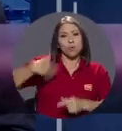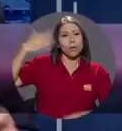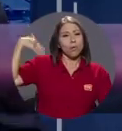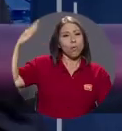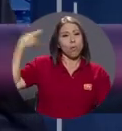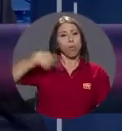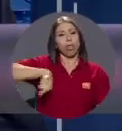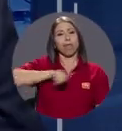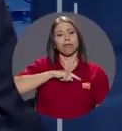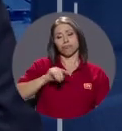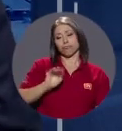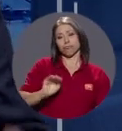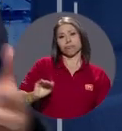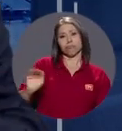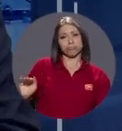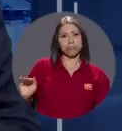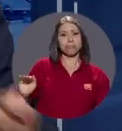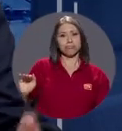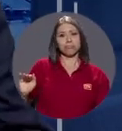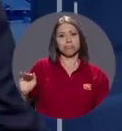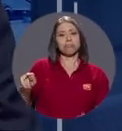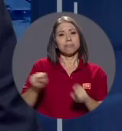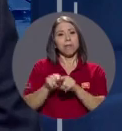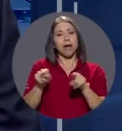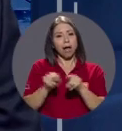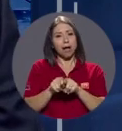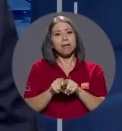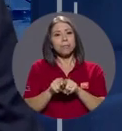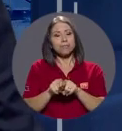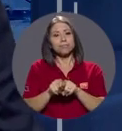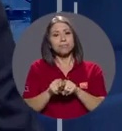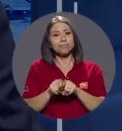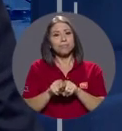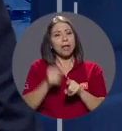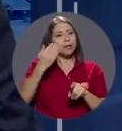éramos niños y generaciones